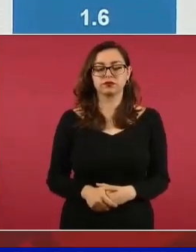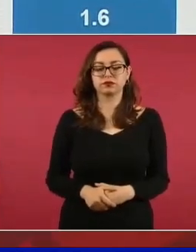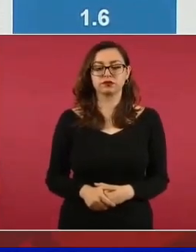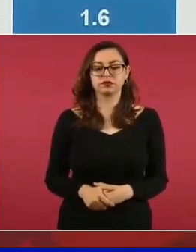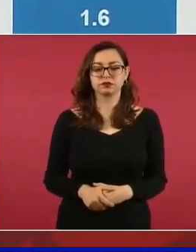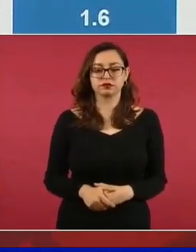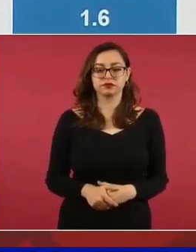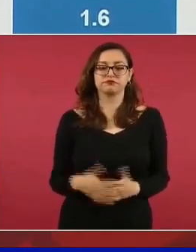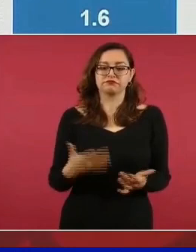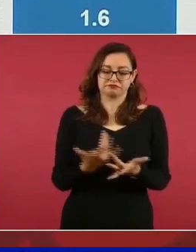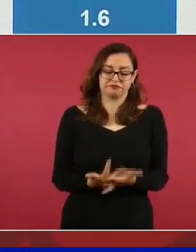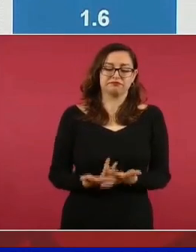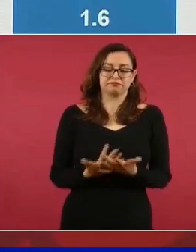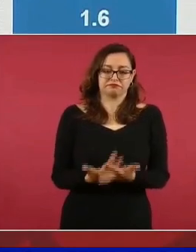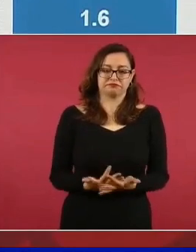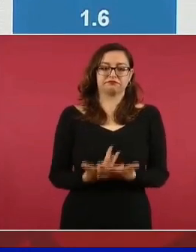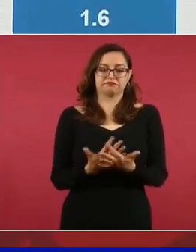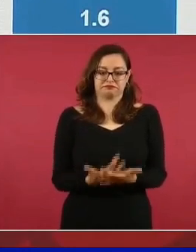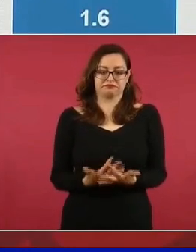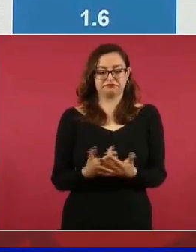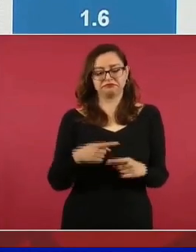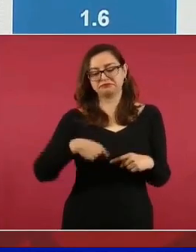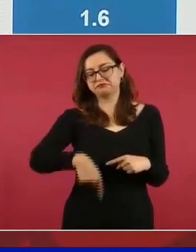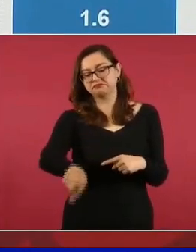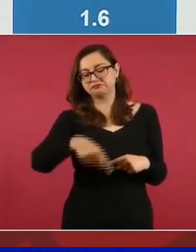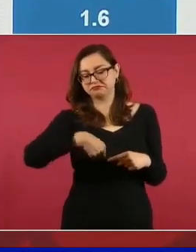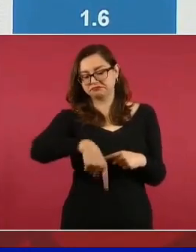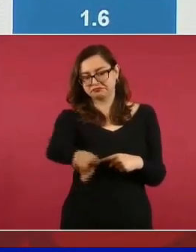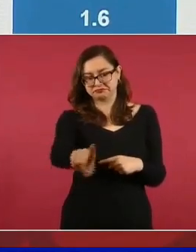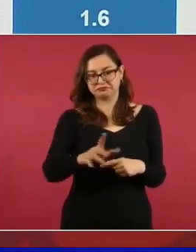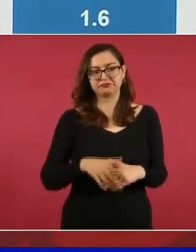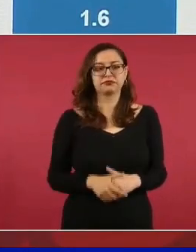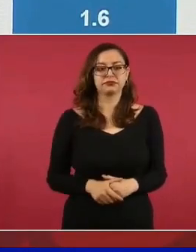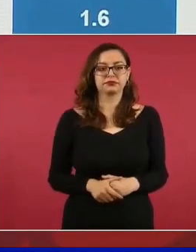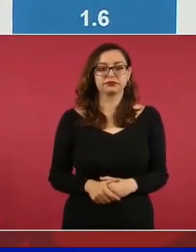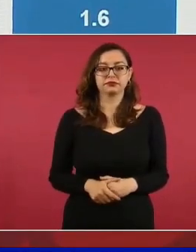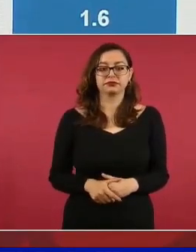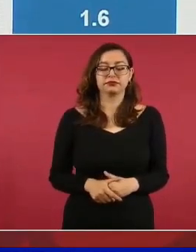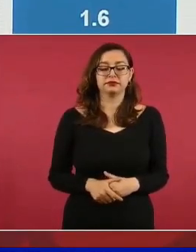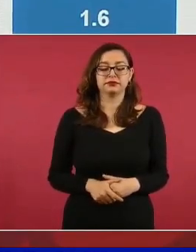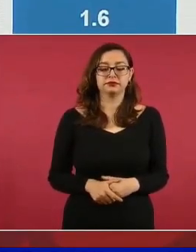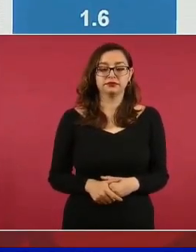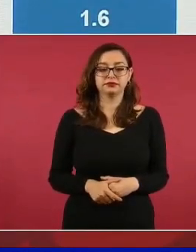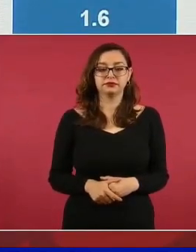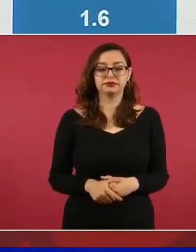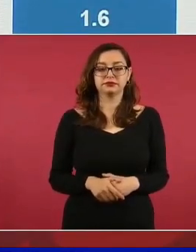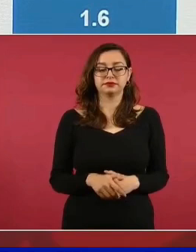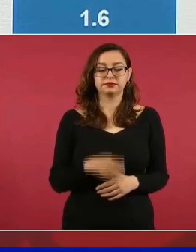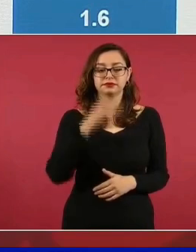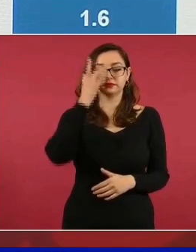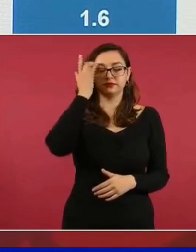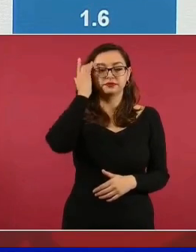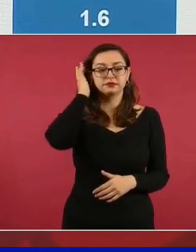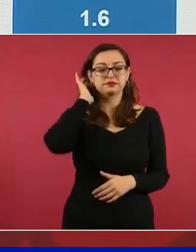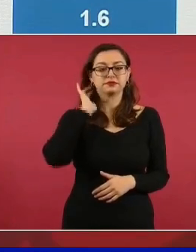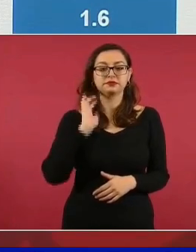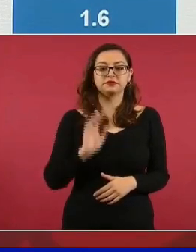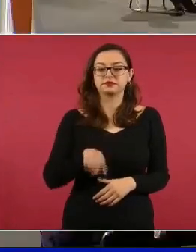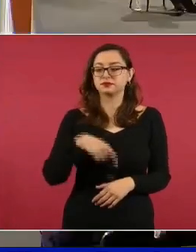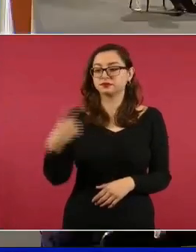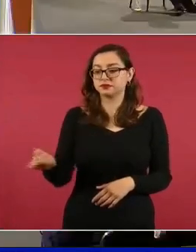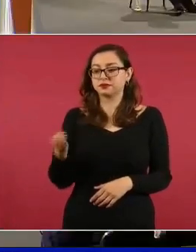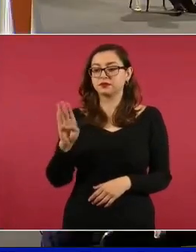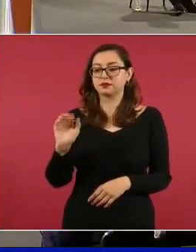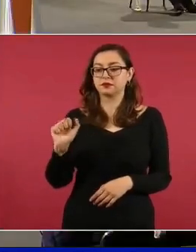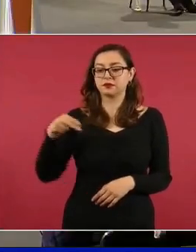Vamos a esperar todavía. Los datos del Banco de México